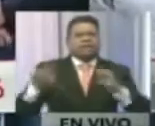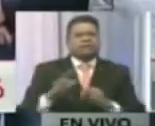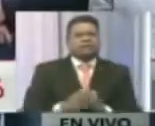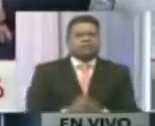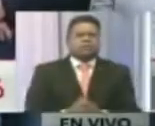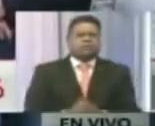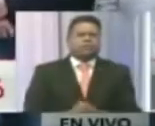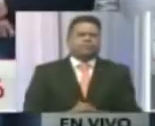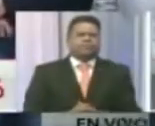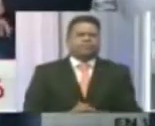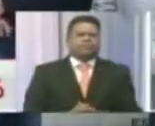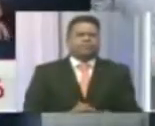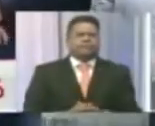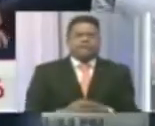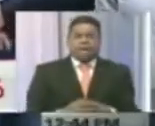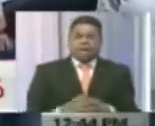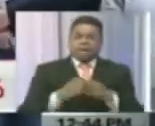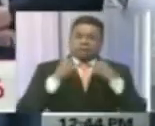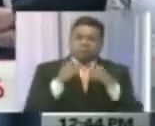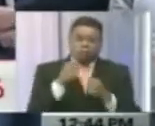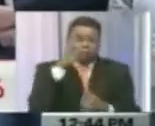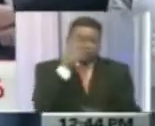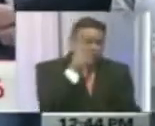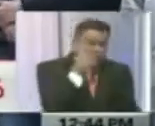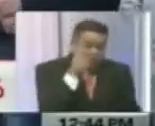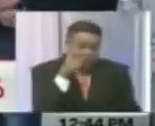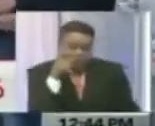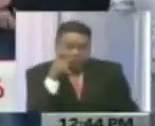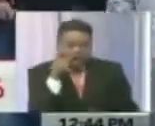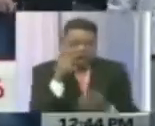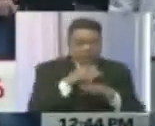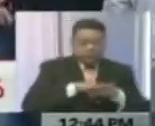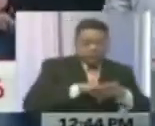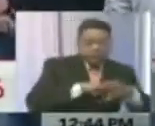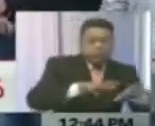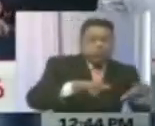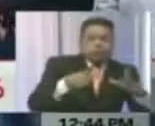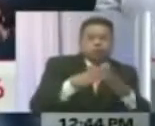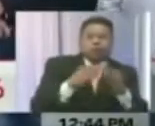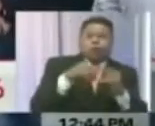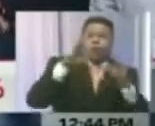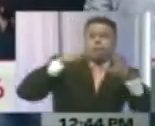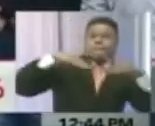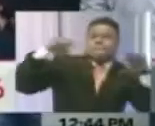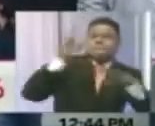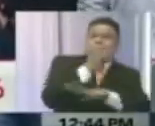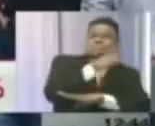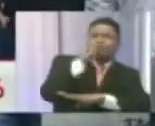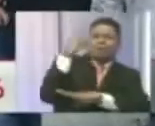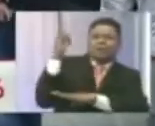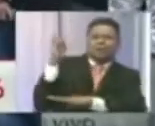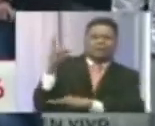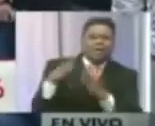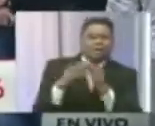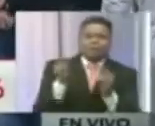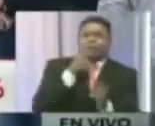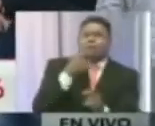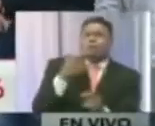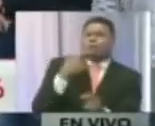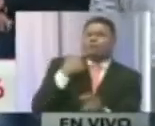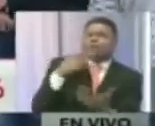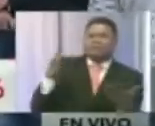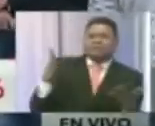la seguridad, el desplazamiento, el disfrute de nuestros paisajes. Ahorita estamos, bueno, frente a esta